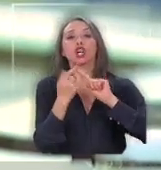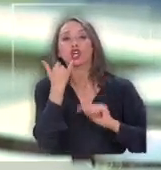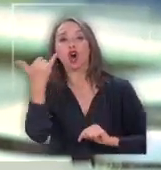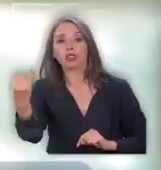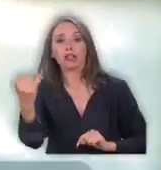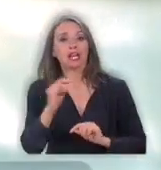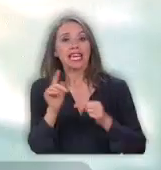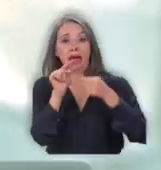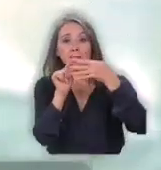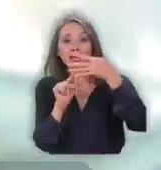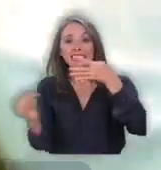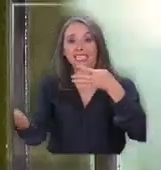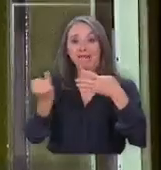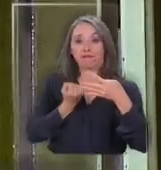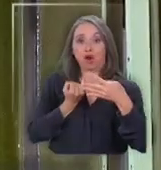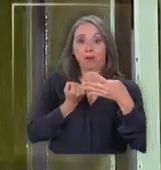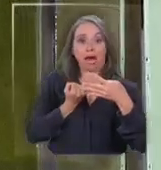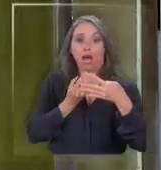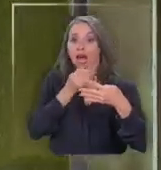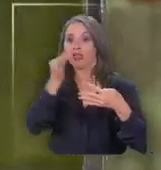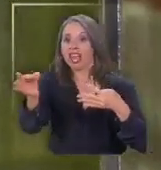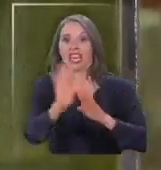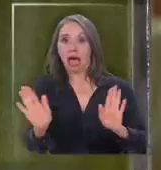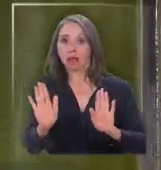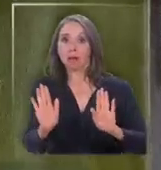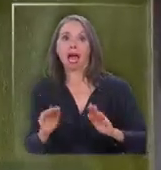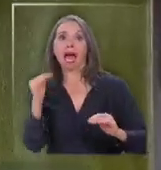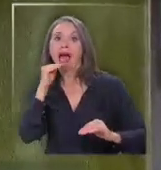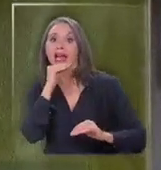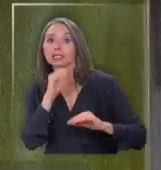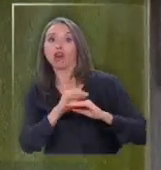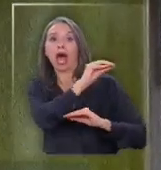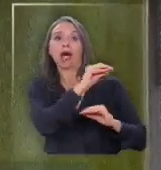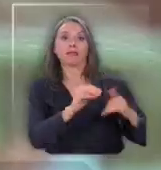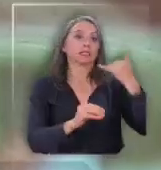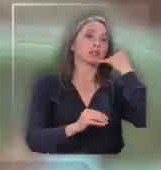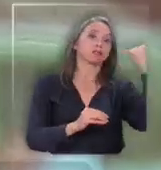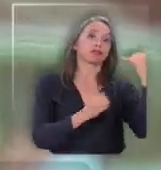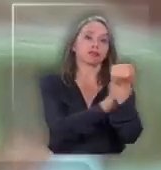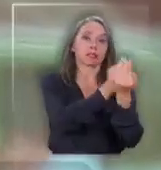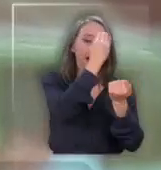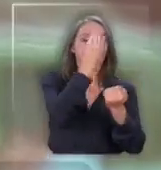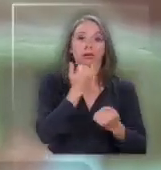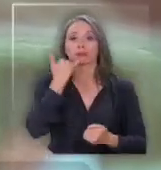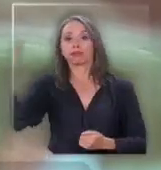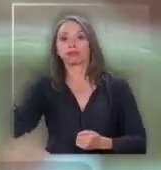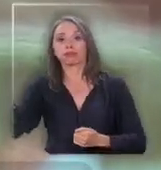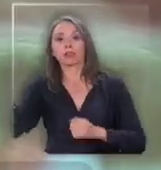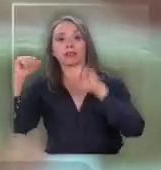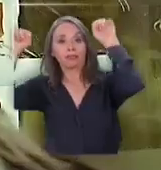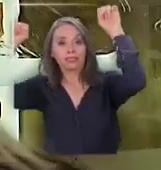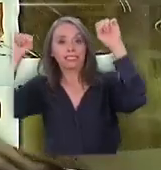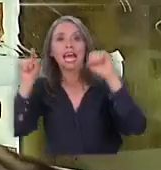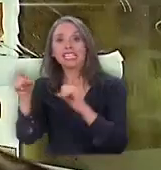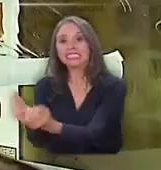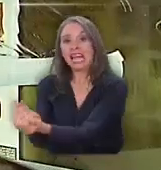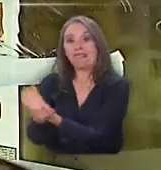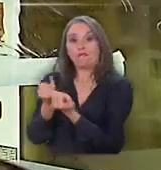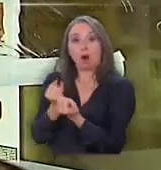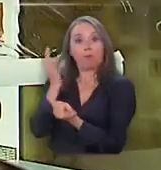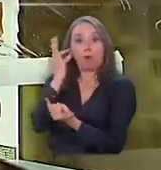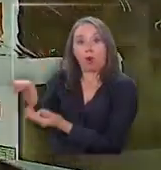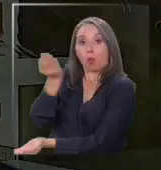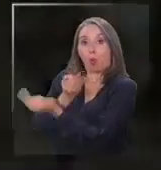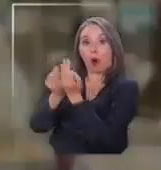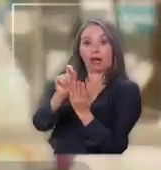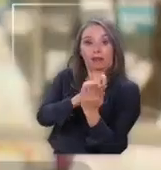decir nada más, dan cuenta de inmediato de este hecho a los canales de ayuda. Los datos son muy importantes porque son los que vamos a reportar